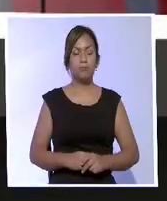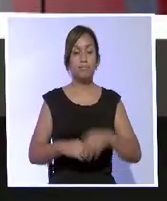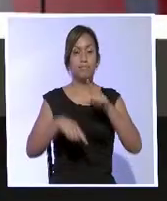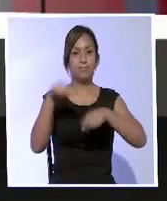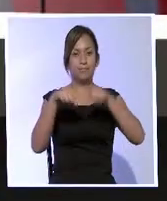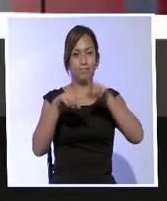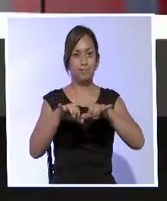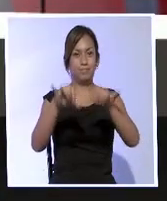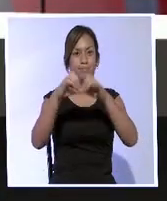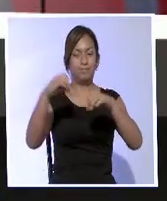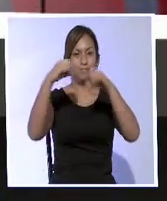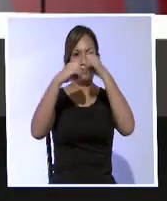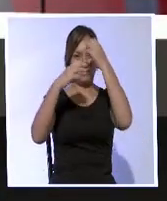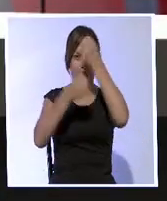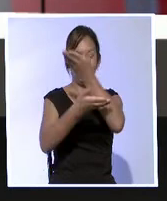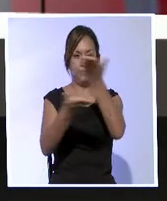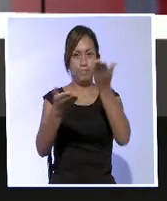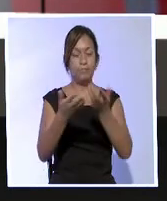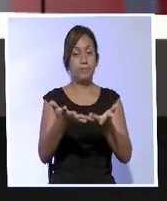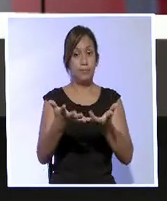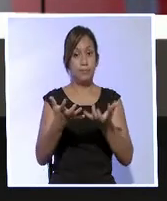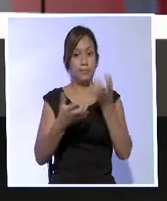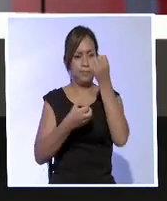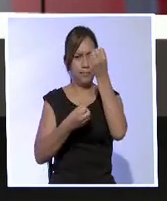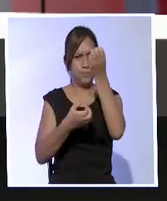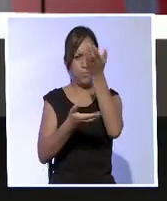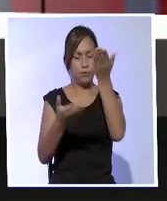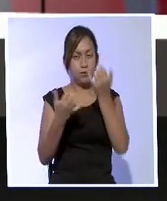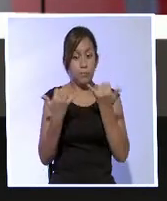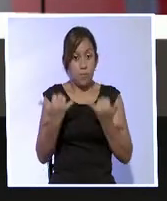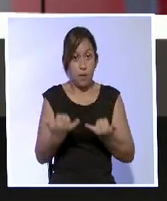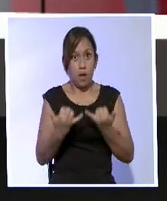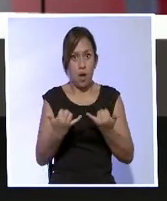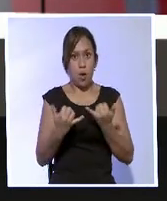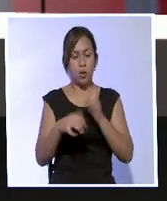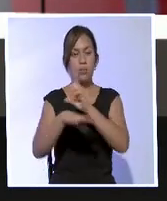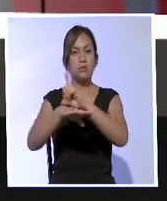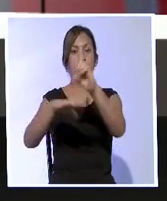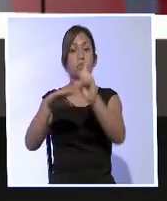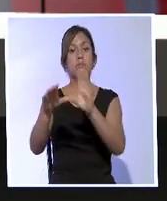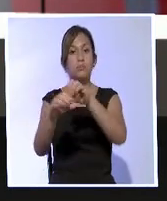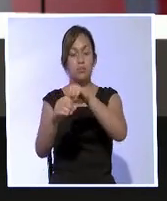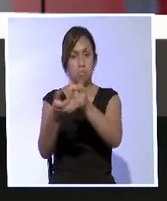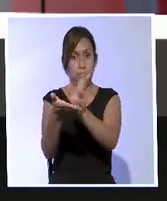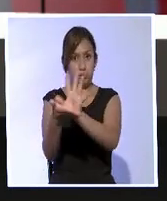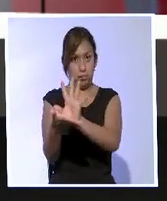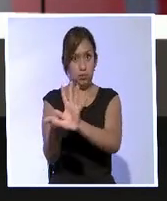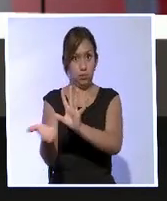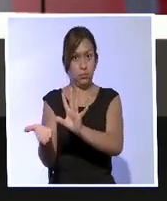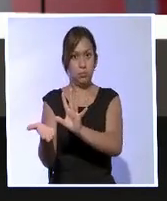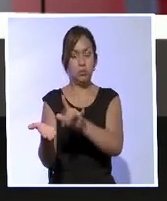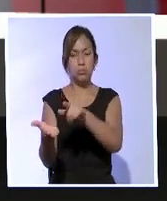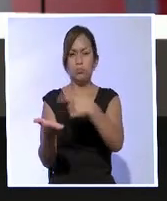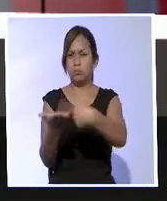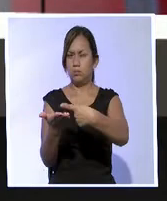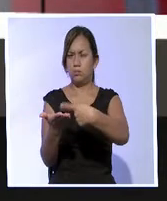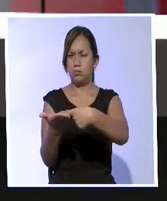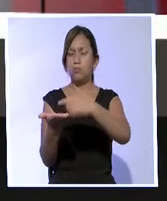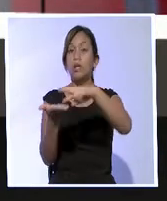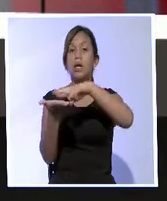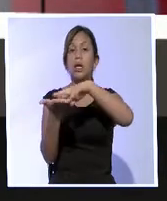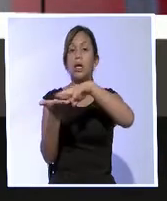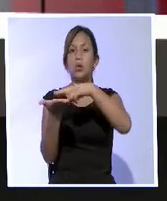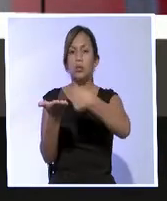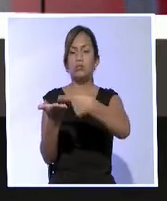amigos continuamos con más noticias queremos comentarles que a esta hora el consejo de administración legislativa cal se mantiene reunido para